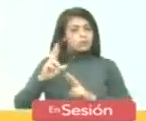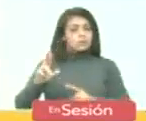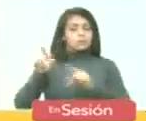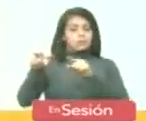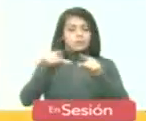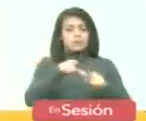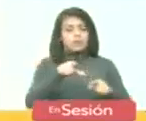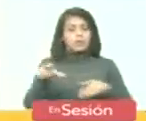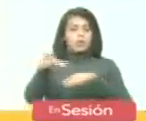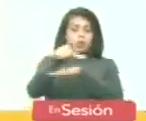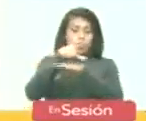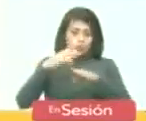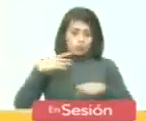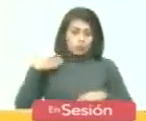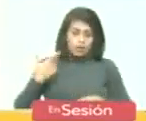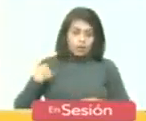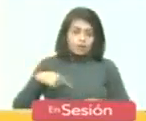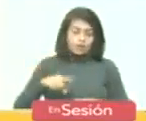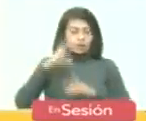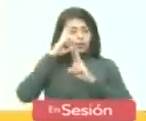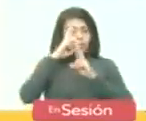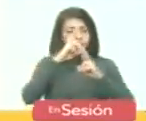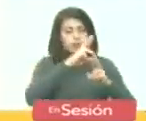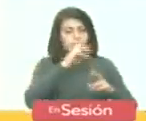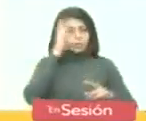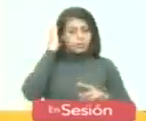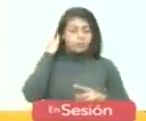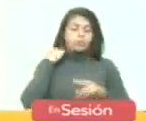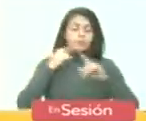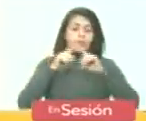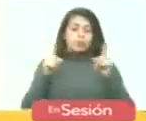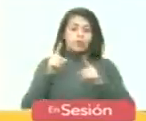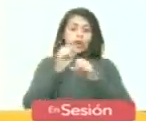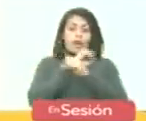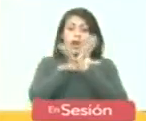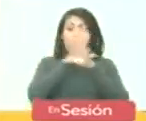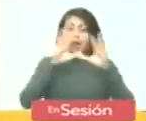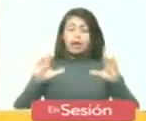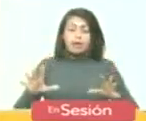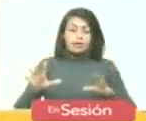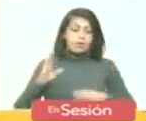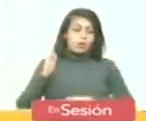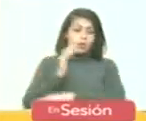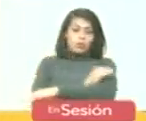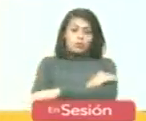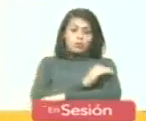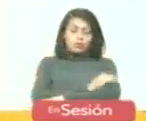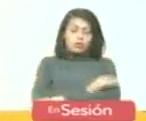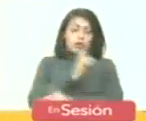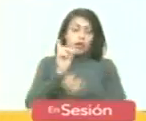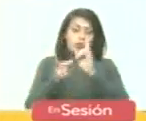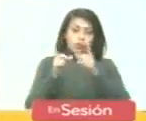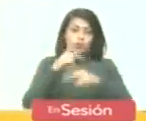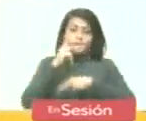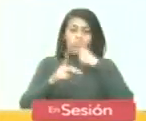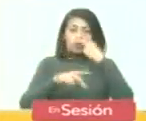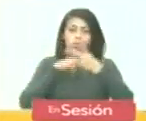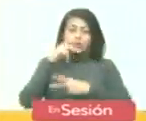que el oficialismo pueda tener, pero dejo claro que nos oponemos a ciertas